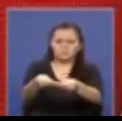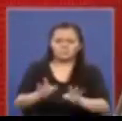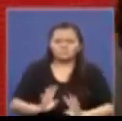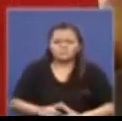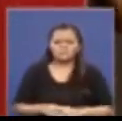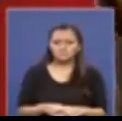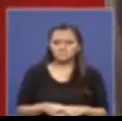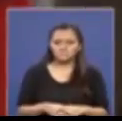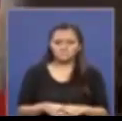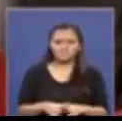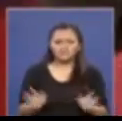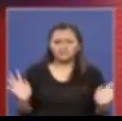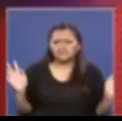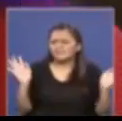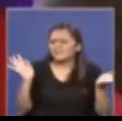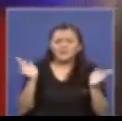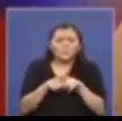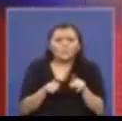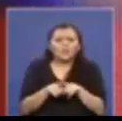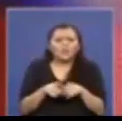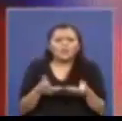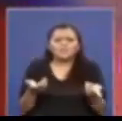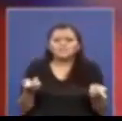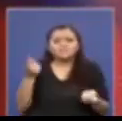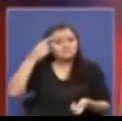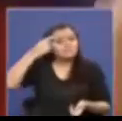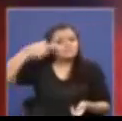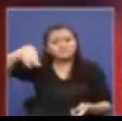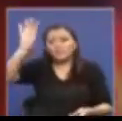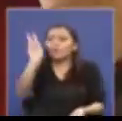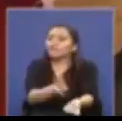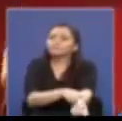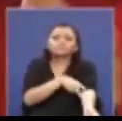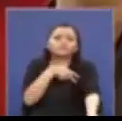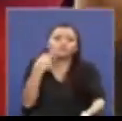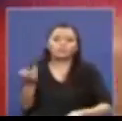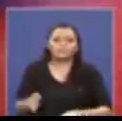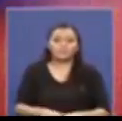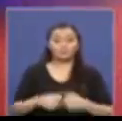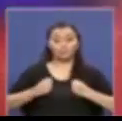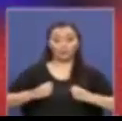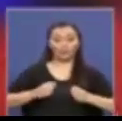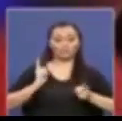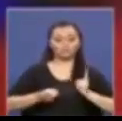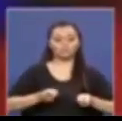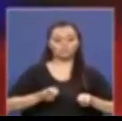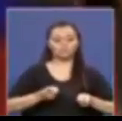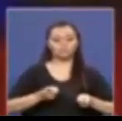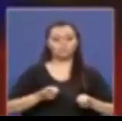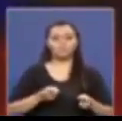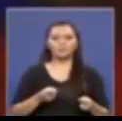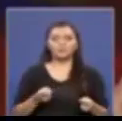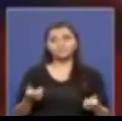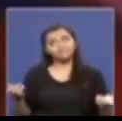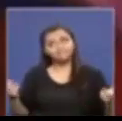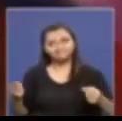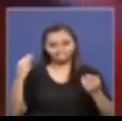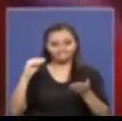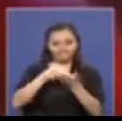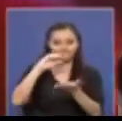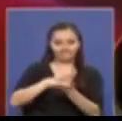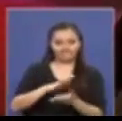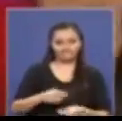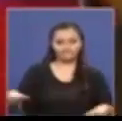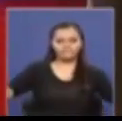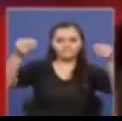¿sí me explico? Era ya inercia, era costumbre, era poder también, ¿no? En su momento cuando se